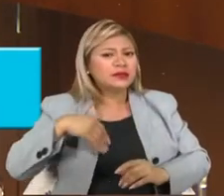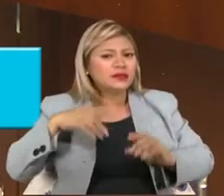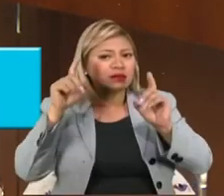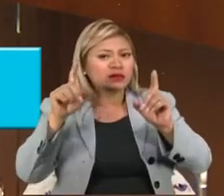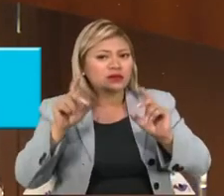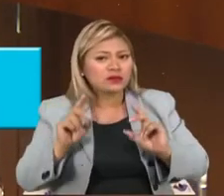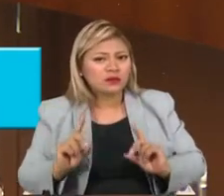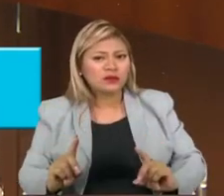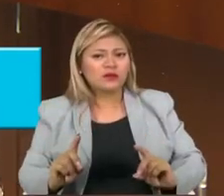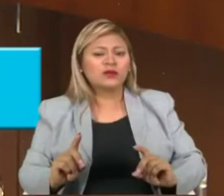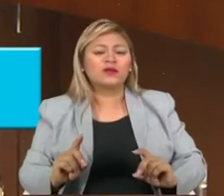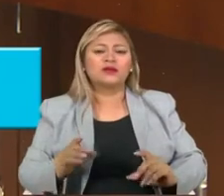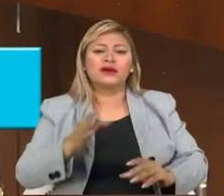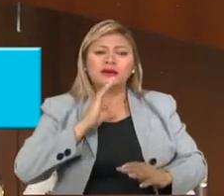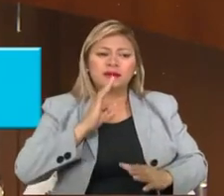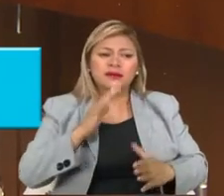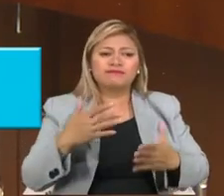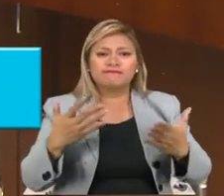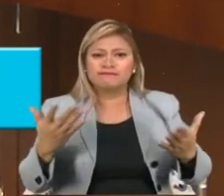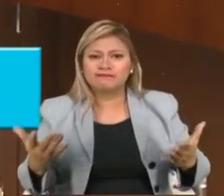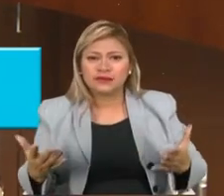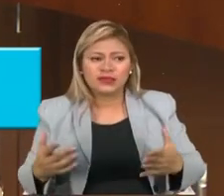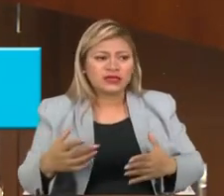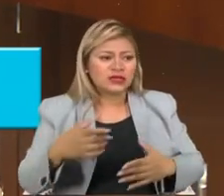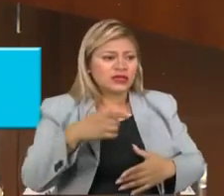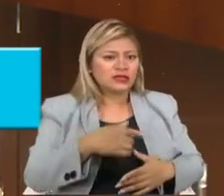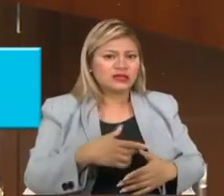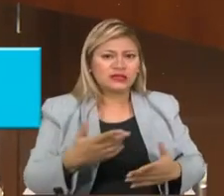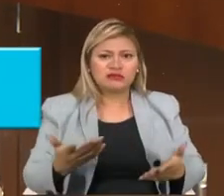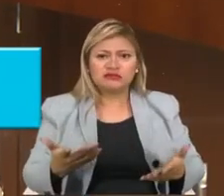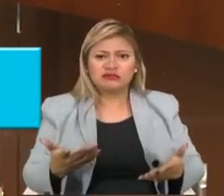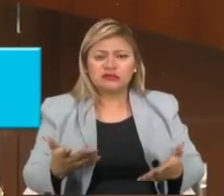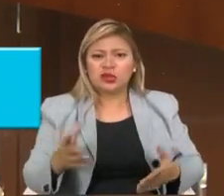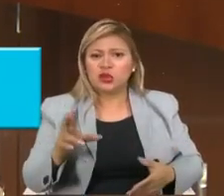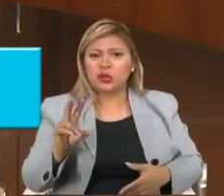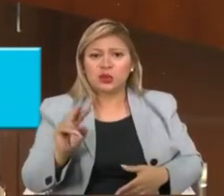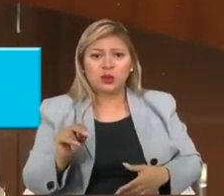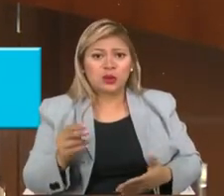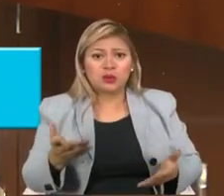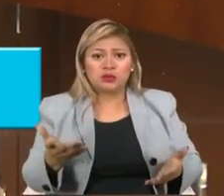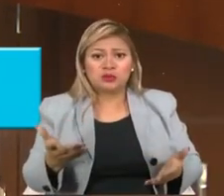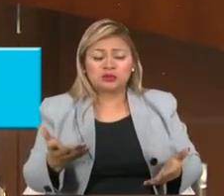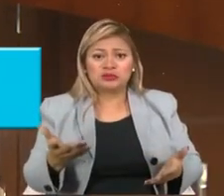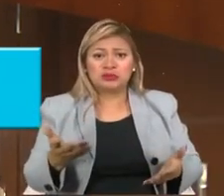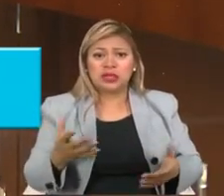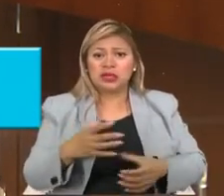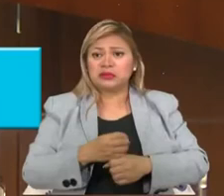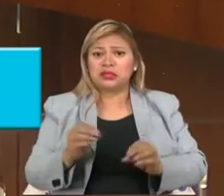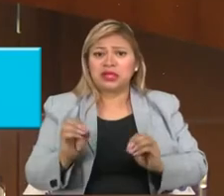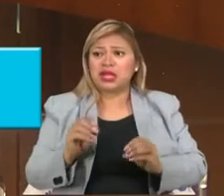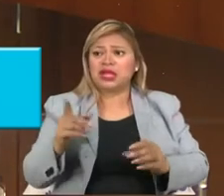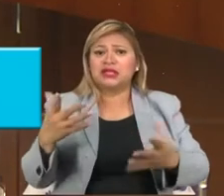creado debido al supuesto no cumplimiento por parte de la empresa contratada.